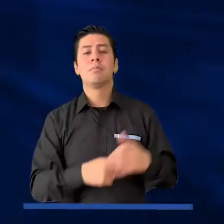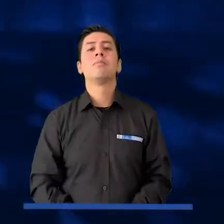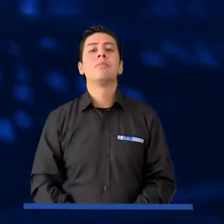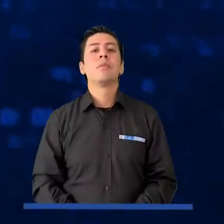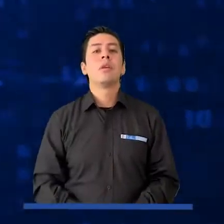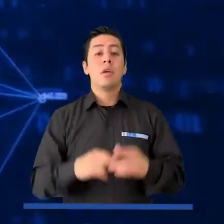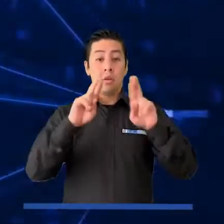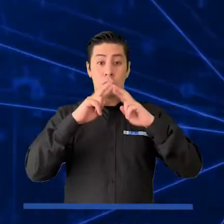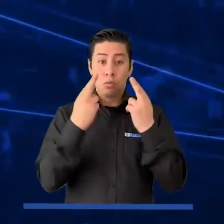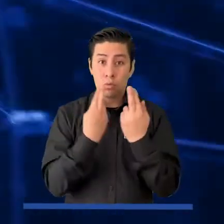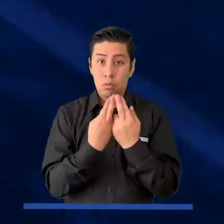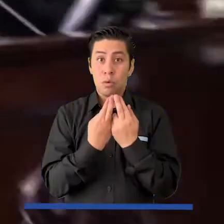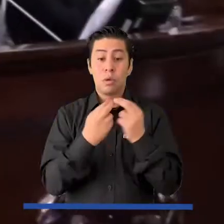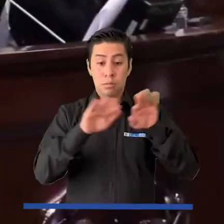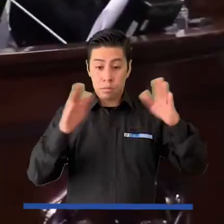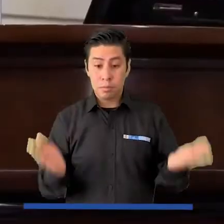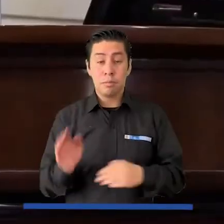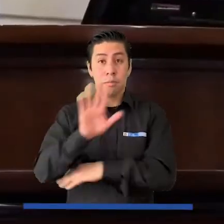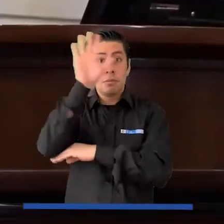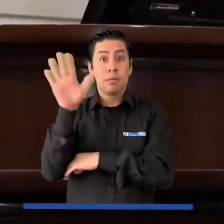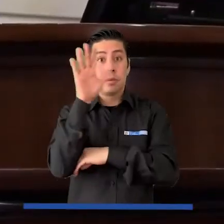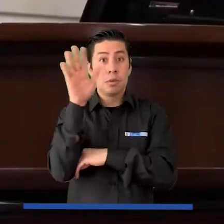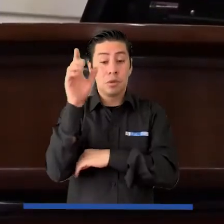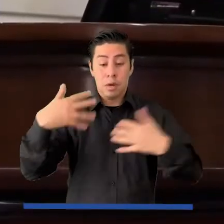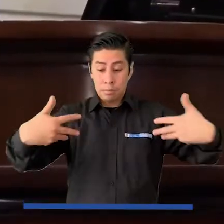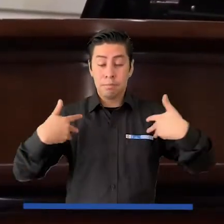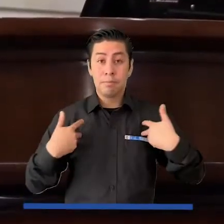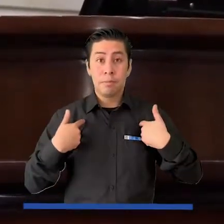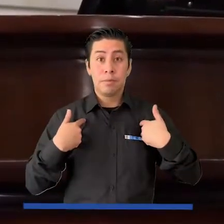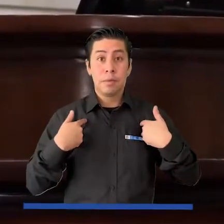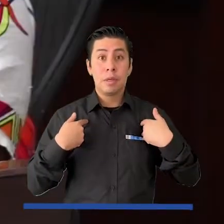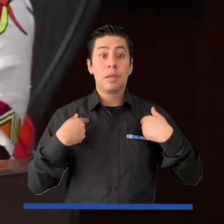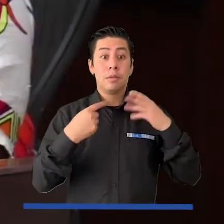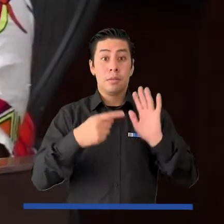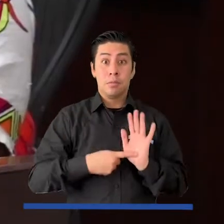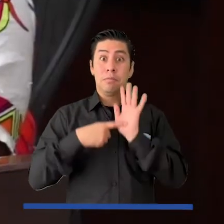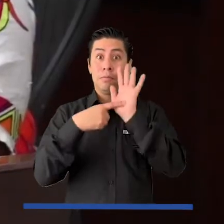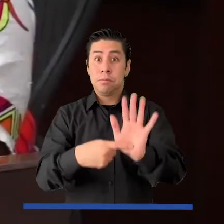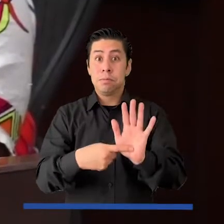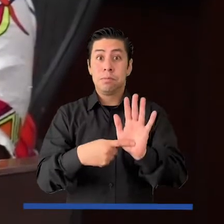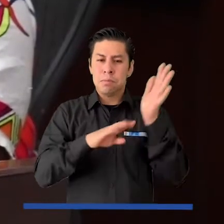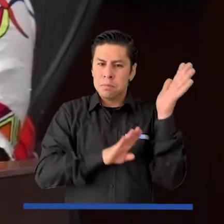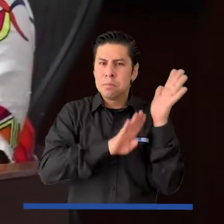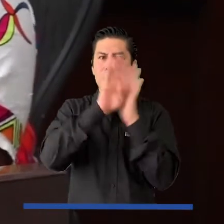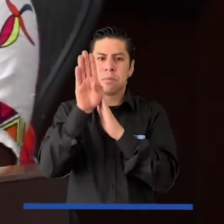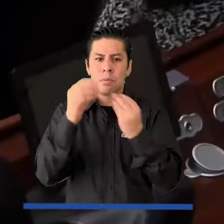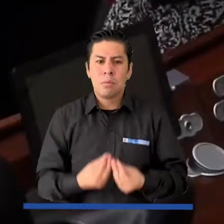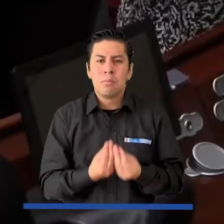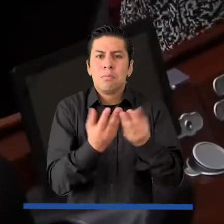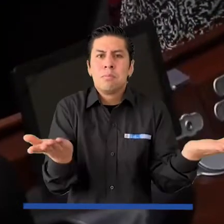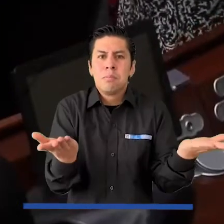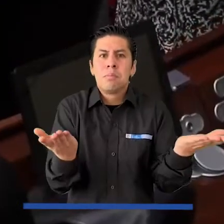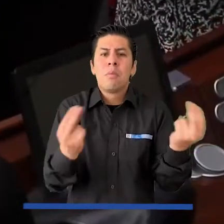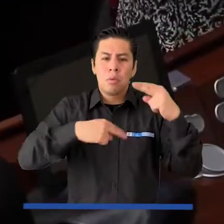permanente. Durante el encuentro, los voceros de la Mesa Nacional de Participación Efectiva de Víctimas destacaron el papel que